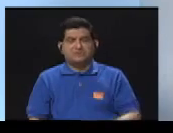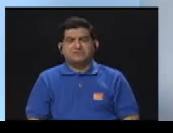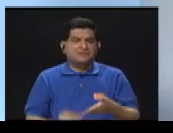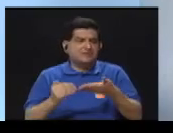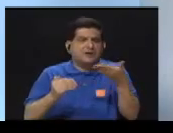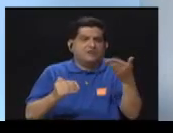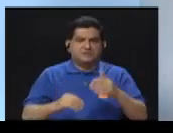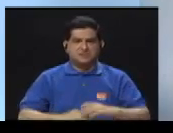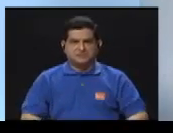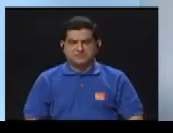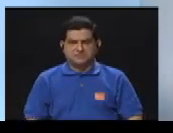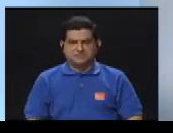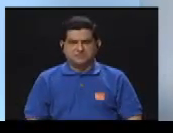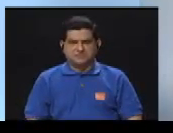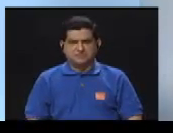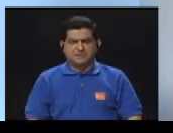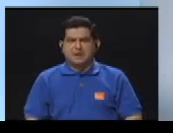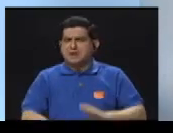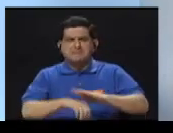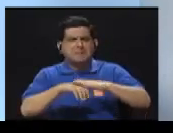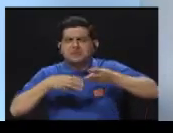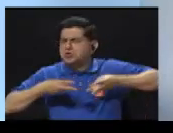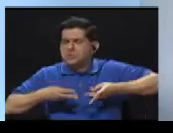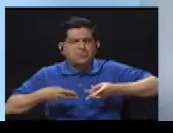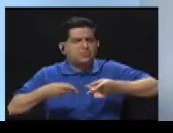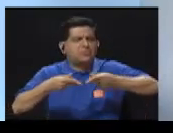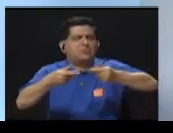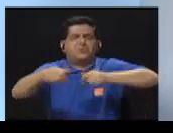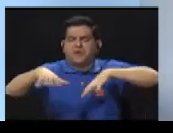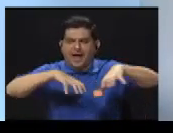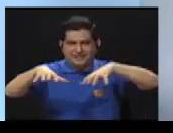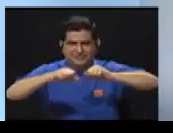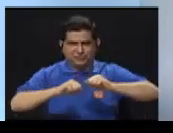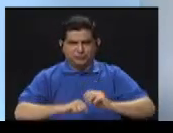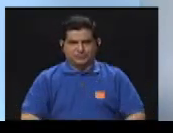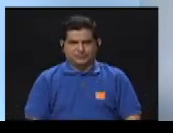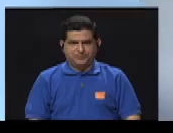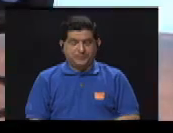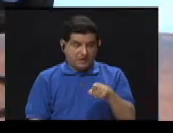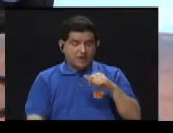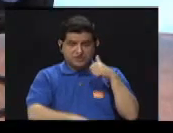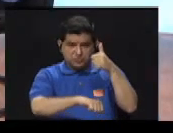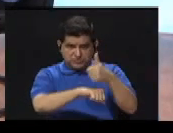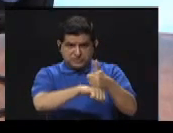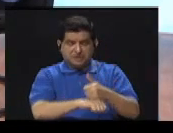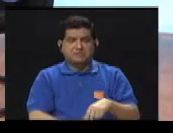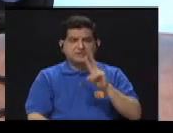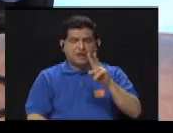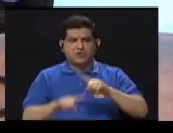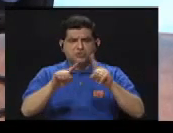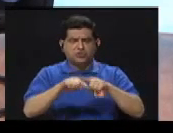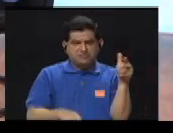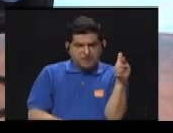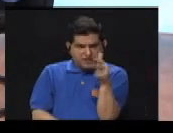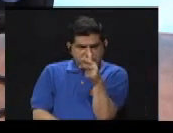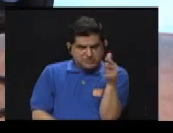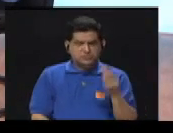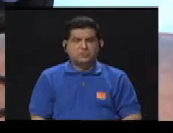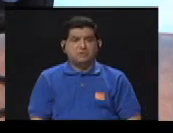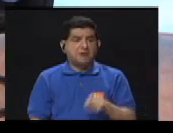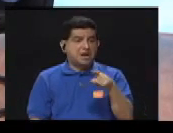dispositivo posible, digamos, por dejar transcurrir lo más que puedan las acciones. Eso está plasmado en un par de planos, digamos. Hay